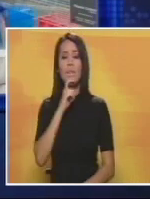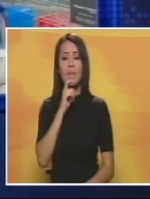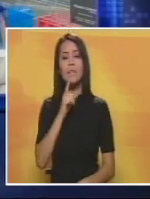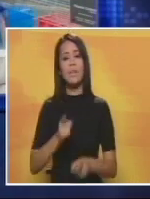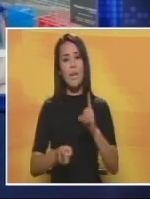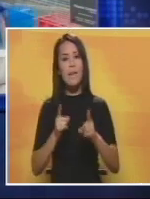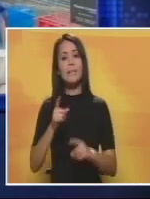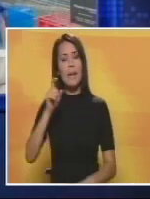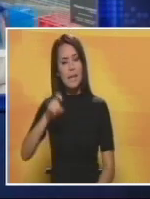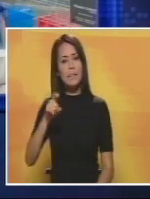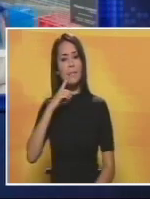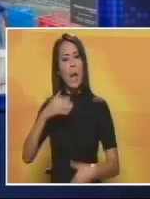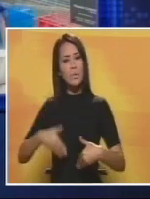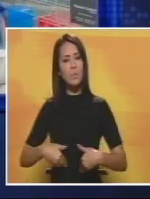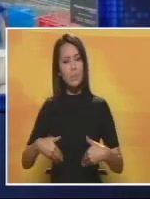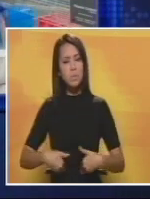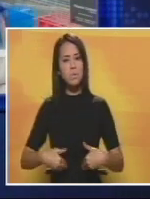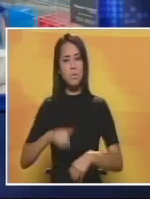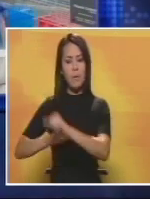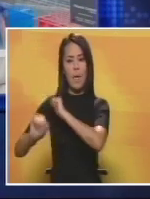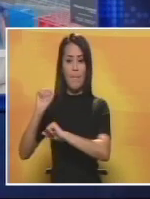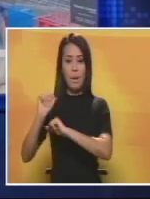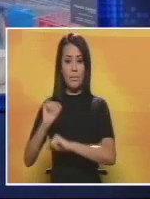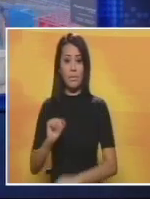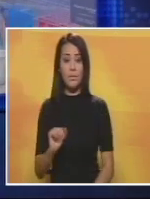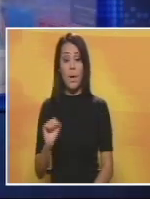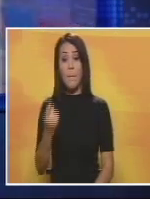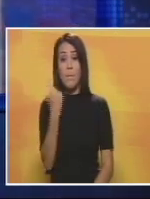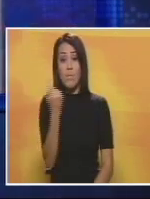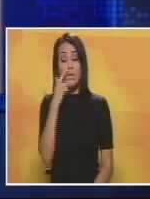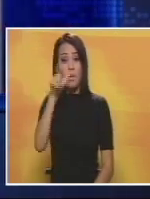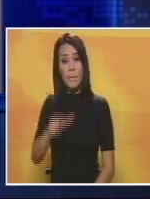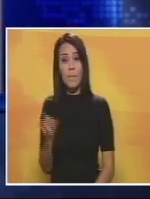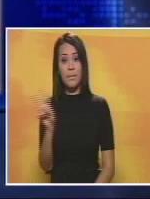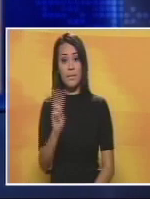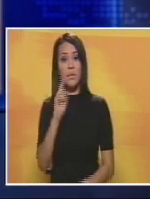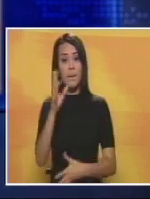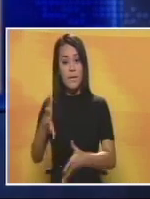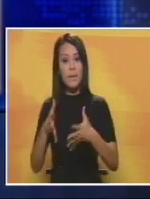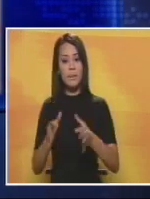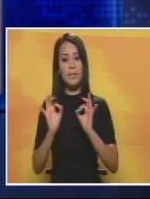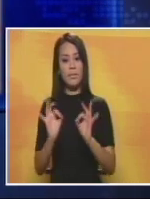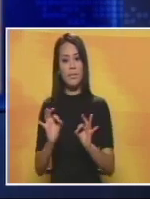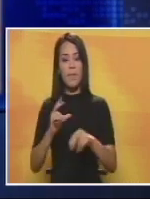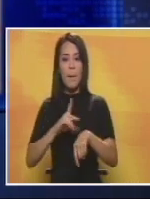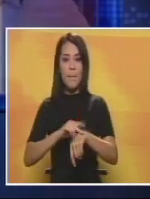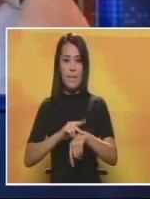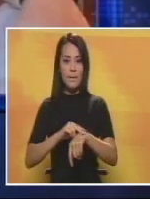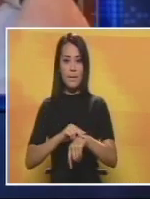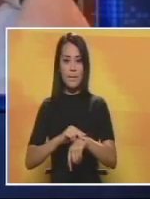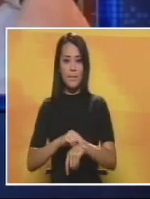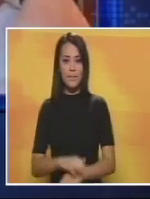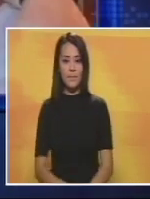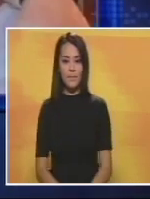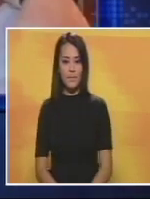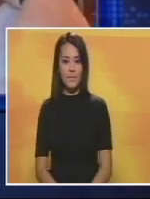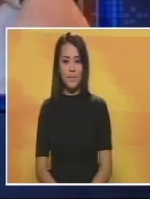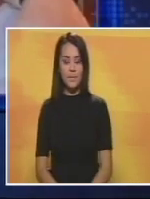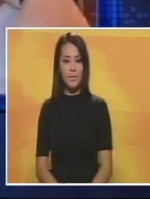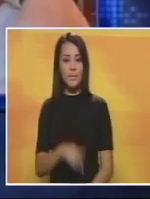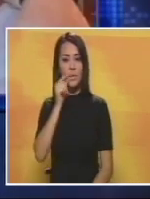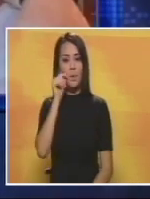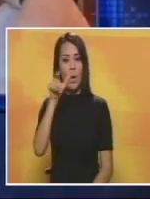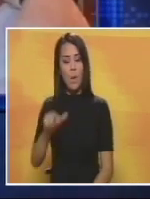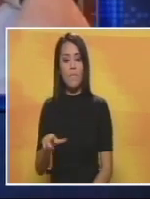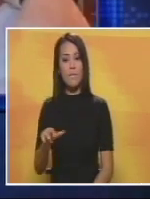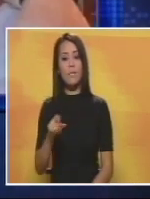difíciles es necesaria la lucha. El primer y único venezolano que había ganado el Nobel casualmente de Medicina e inmunólogo fue Baruch